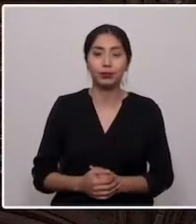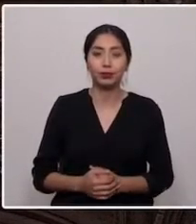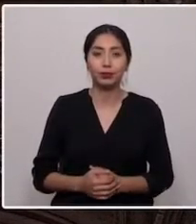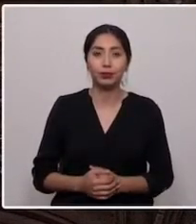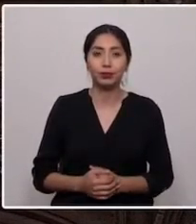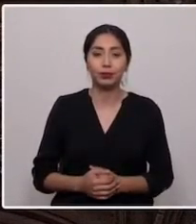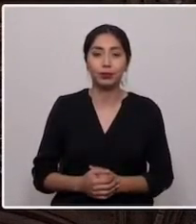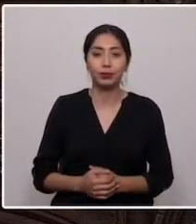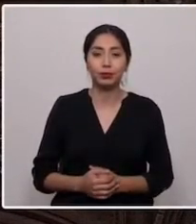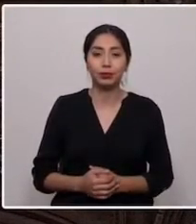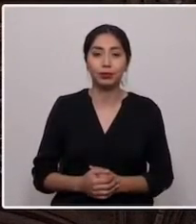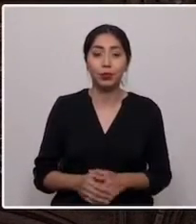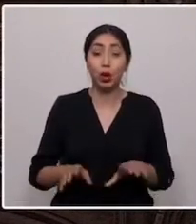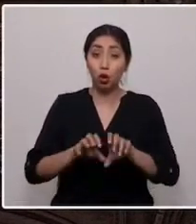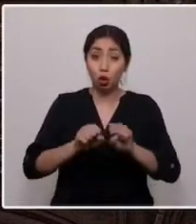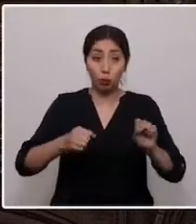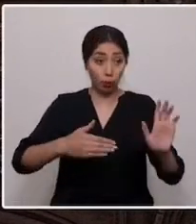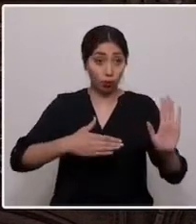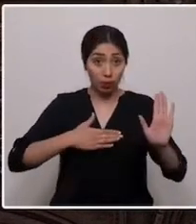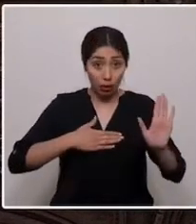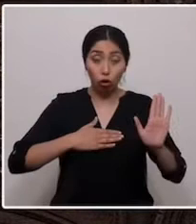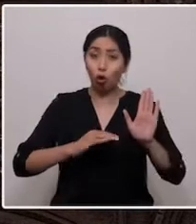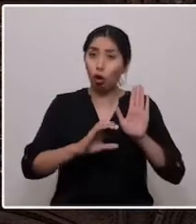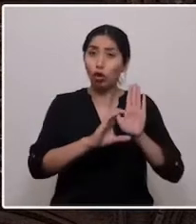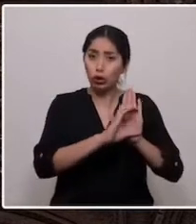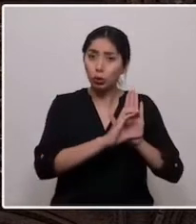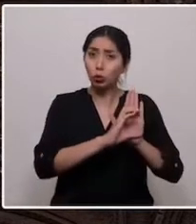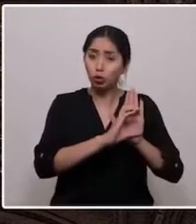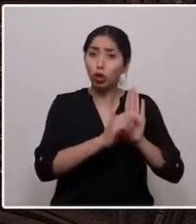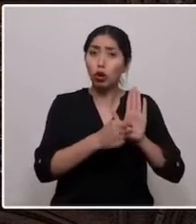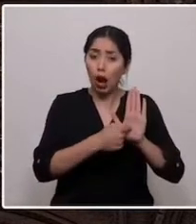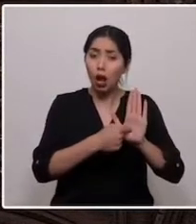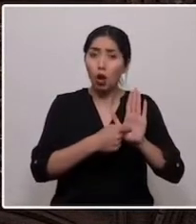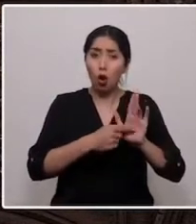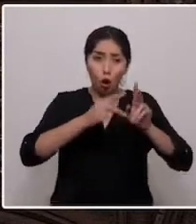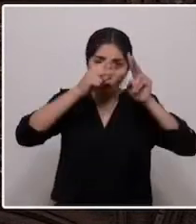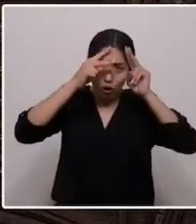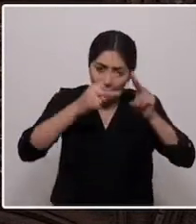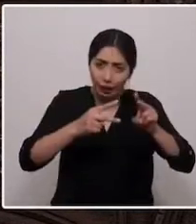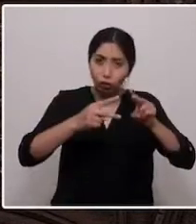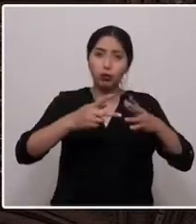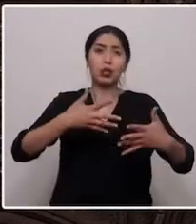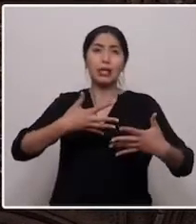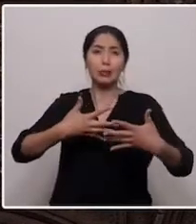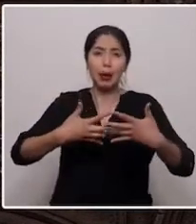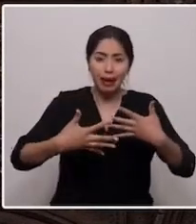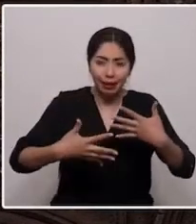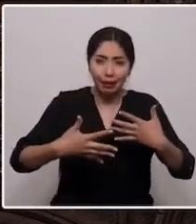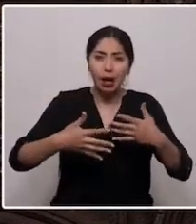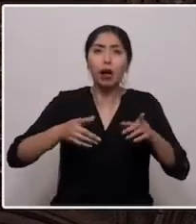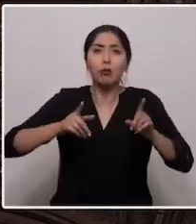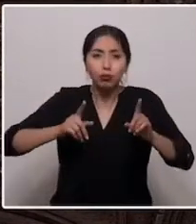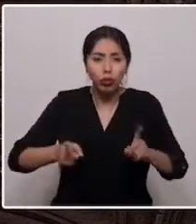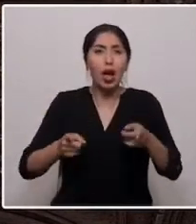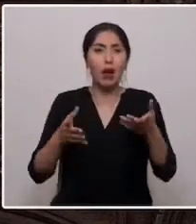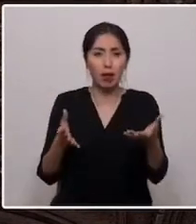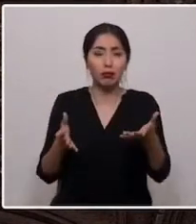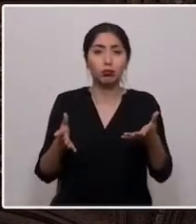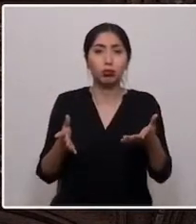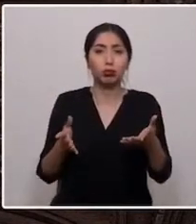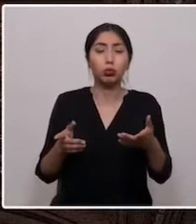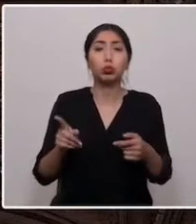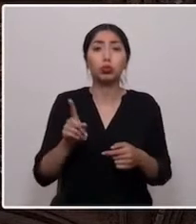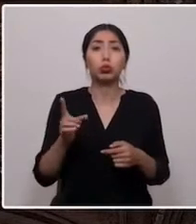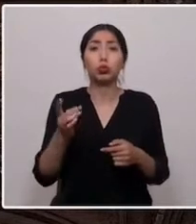El compromiso constitucional, honesto y transparente, debe forjarse más allá de las